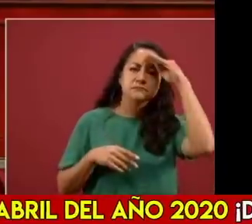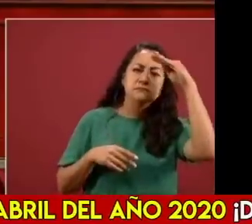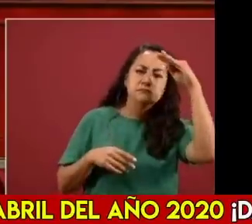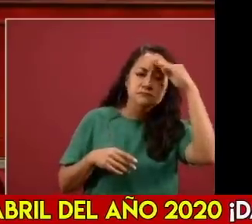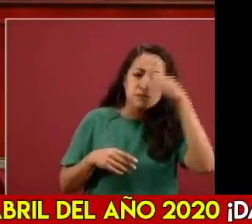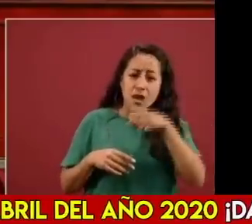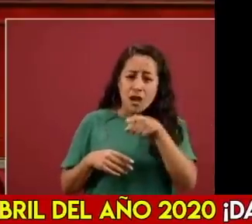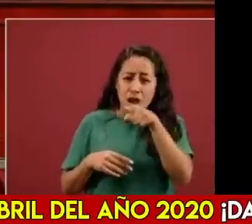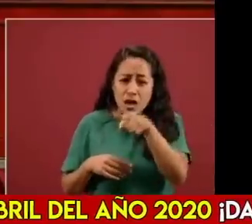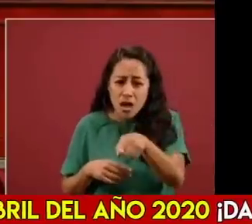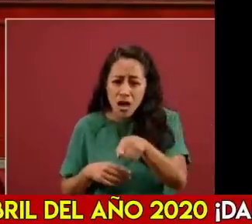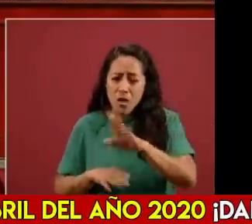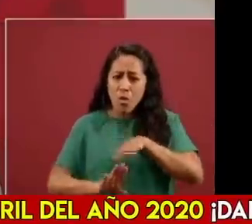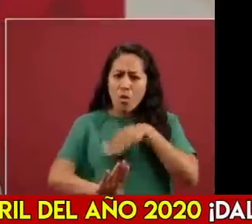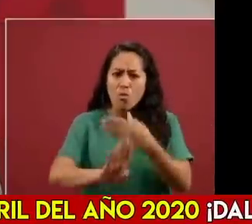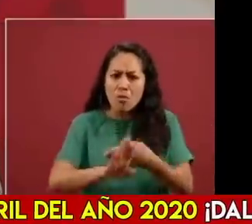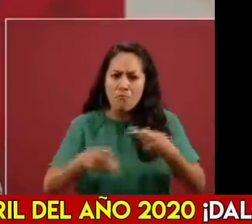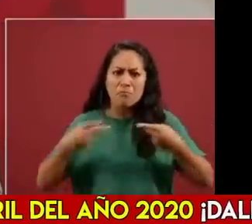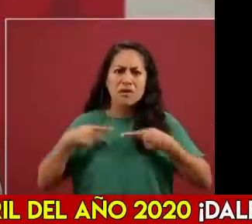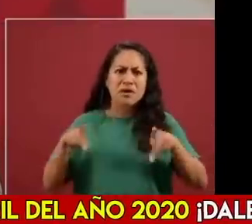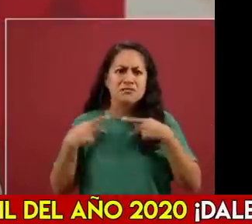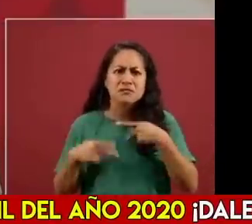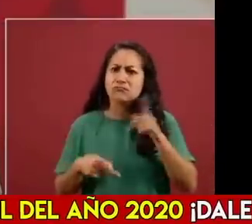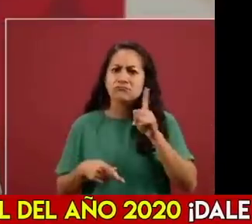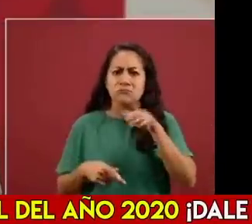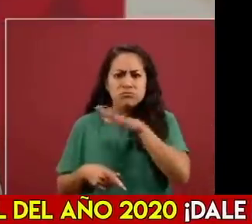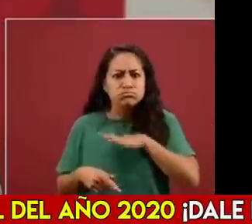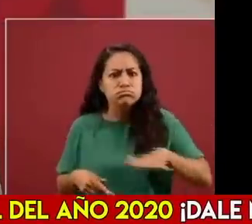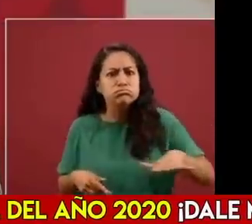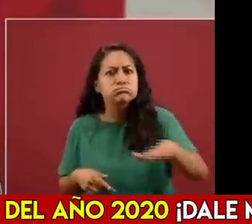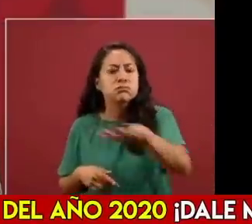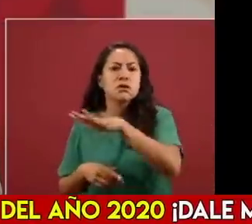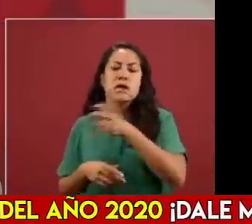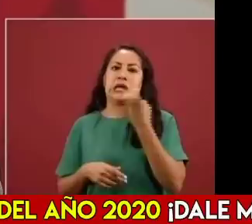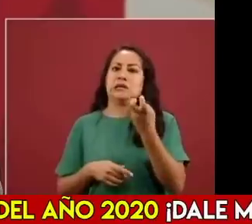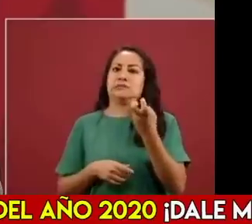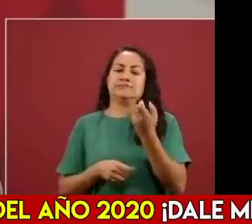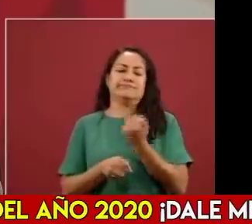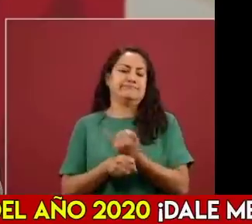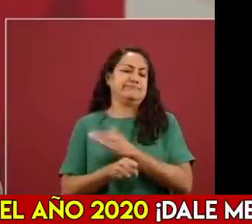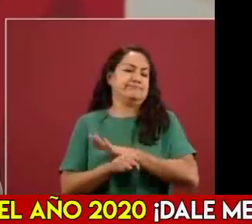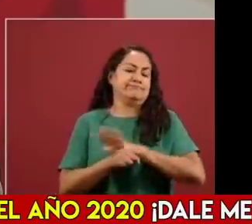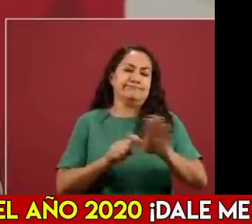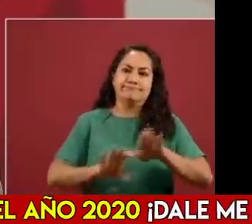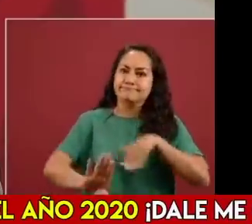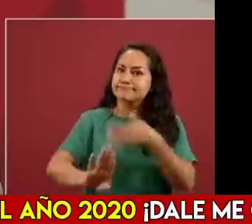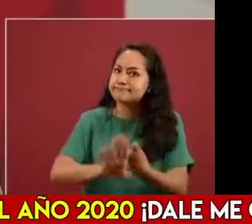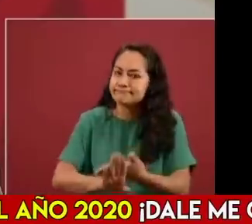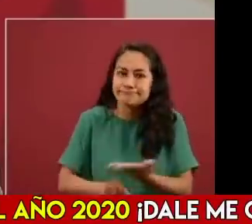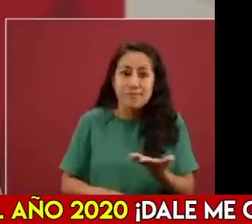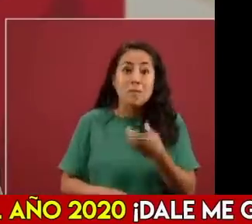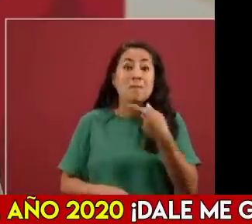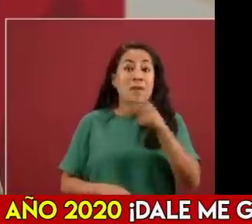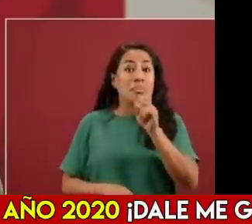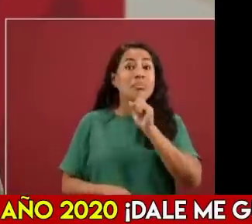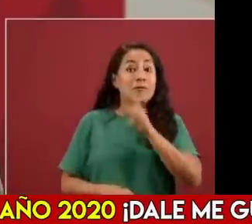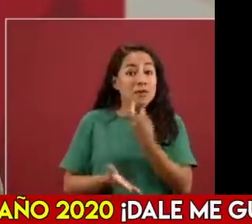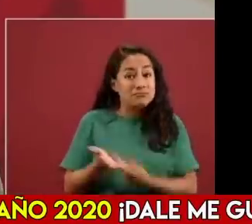persona cualquier persona que sea pero desde luego que esto esté relacionado con el